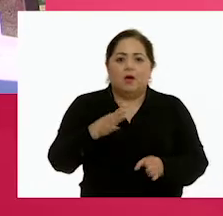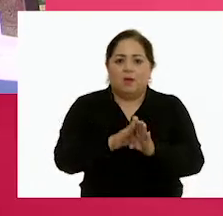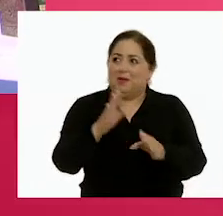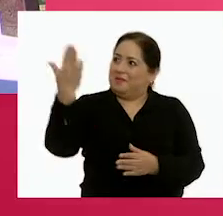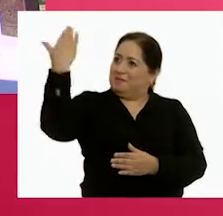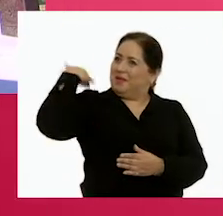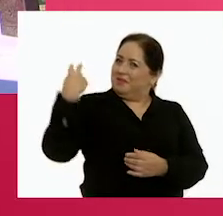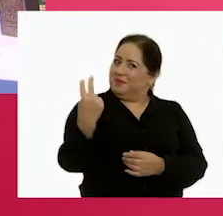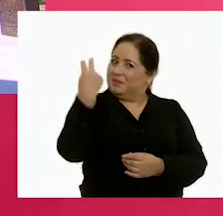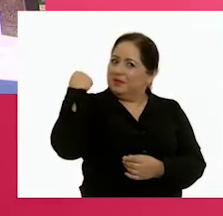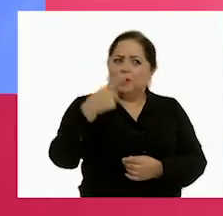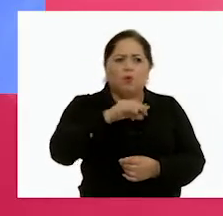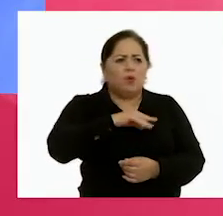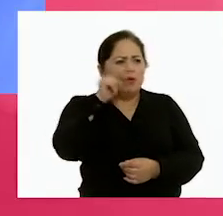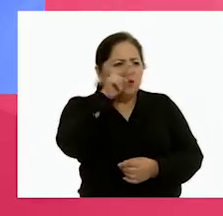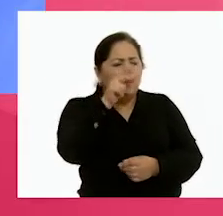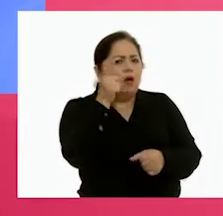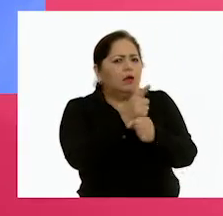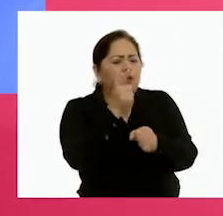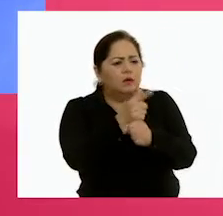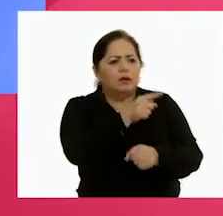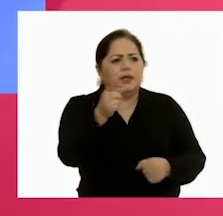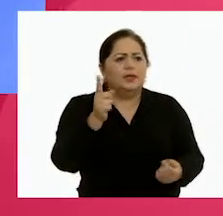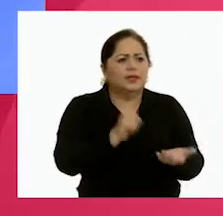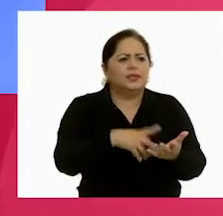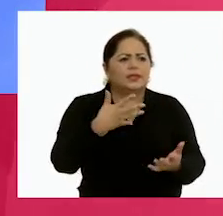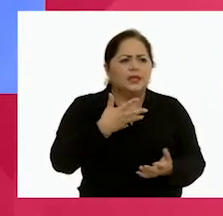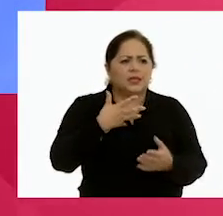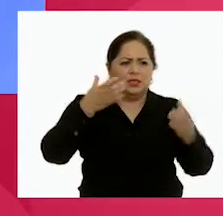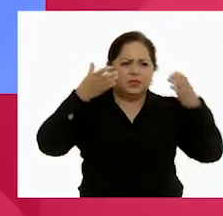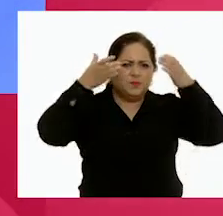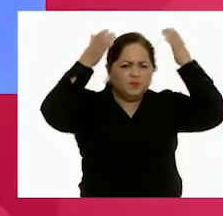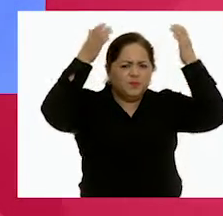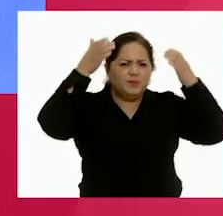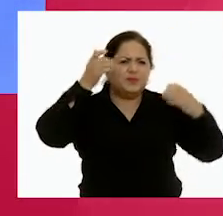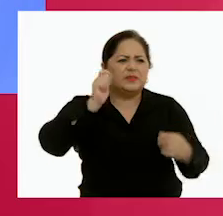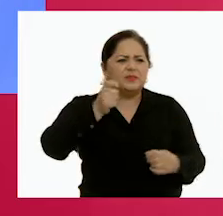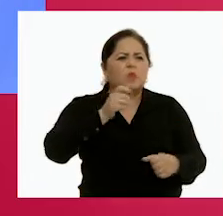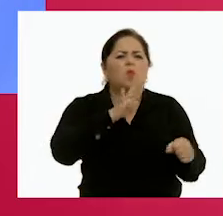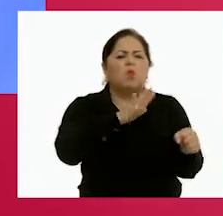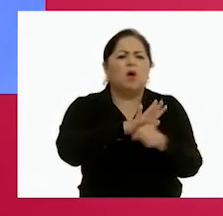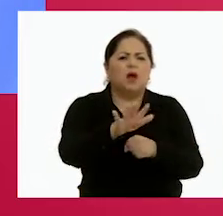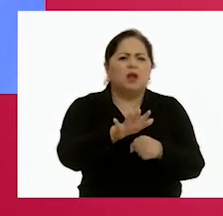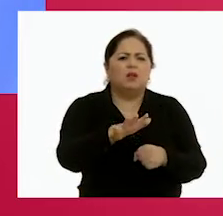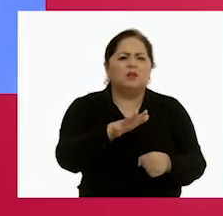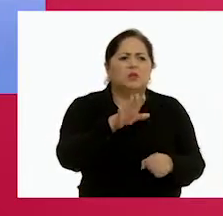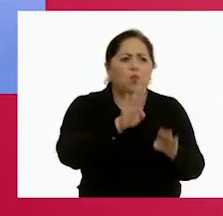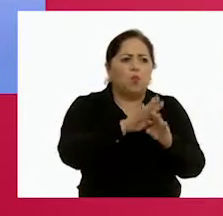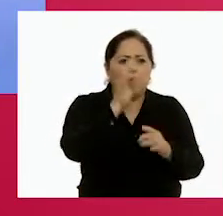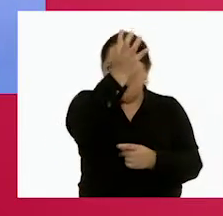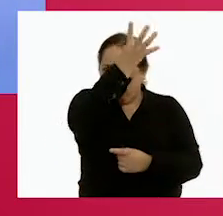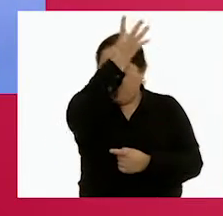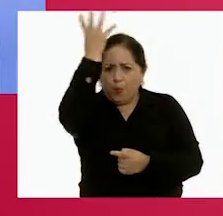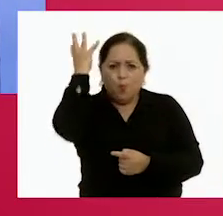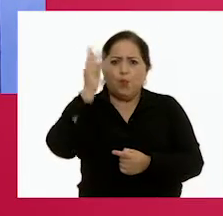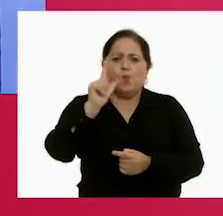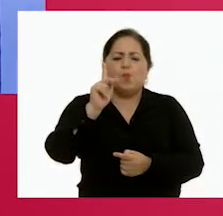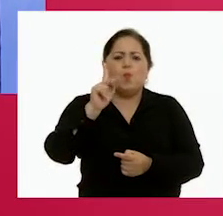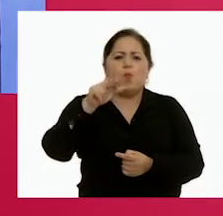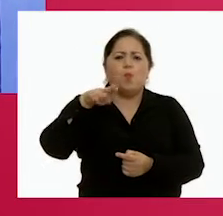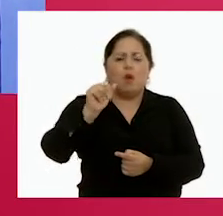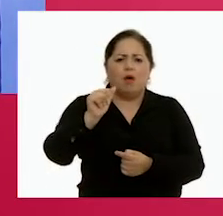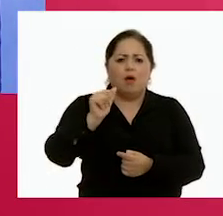espalda, nosotros podemos hacer notar que lleva un yelmo en el cual sobresalen unas plumas. Luego hay unos